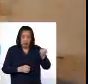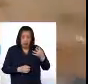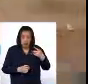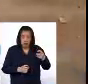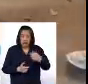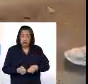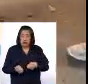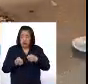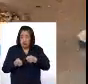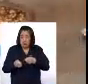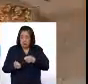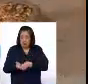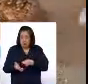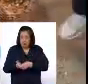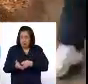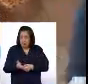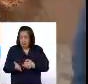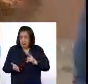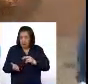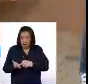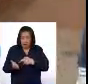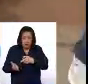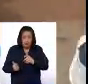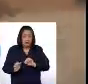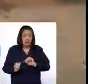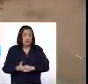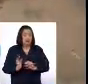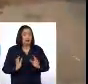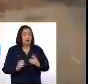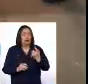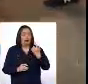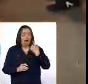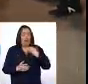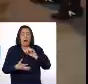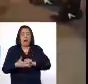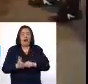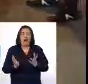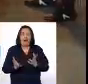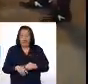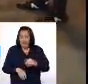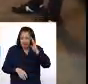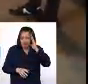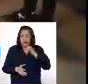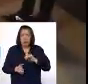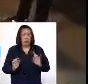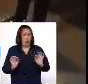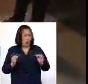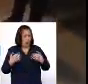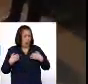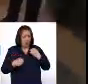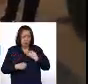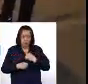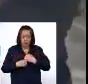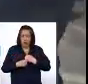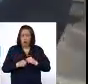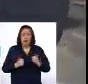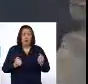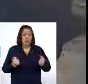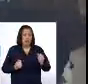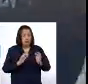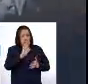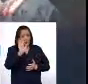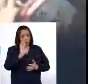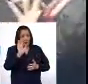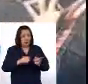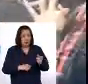venían extorsionando a esta empresa. Sin embargo, intentaron engañar a la policía asegurando que eran limpiavidrios.